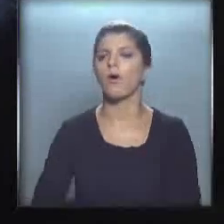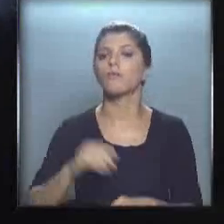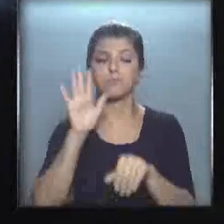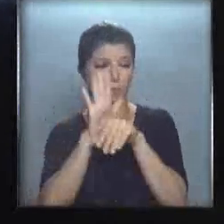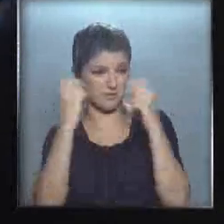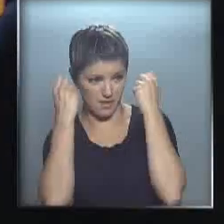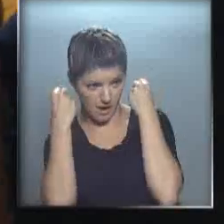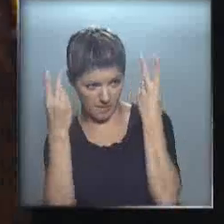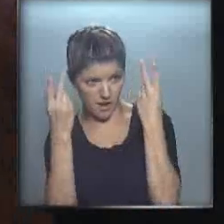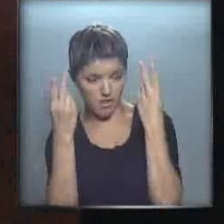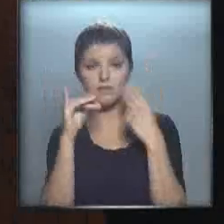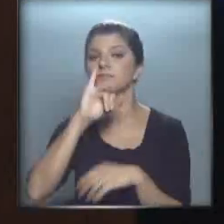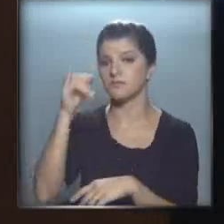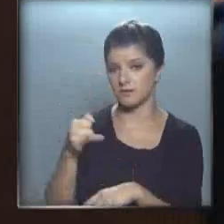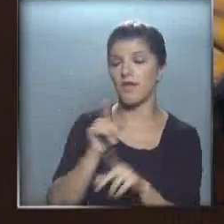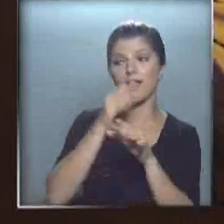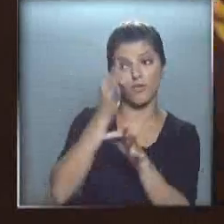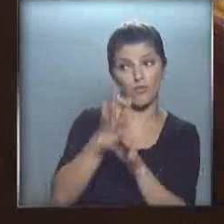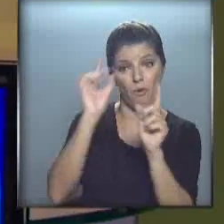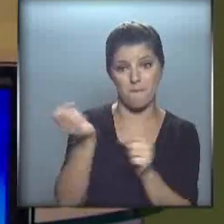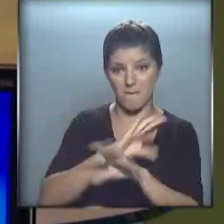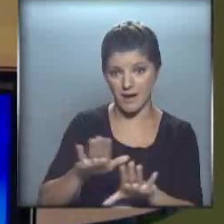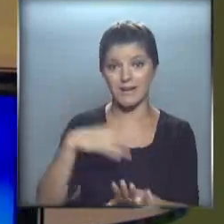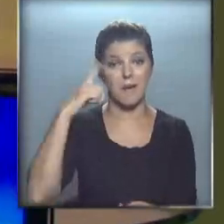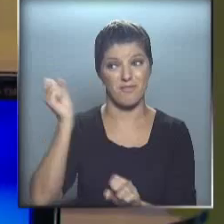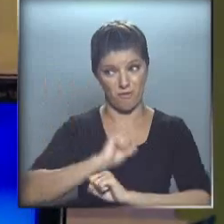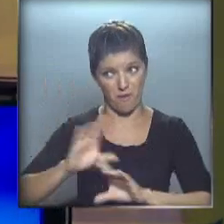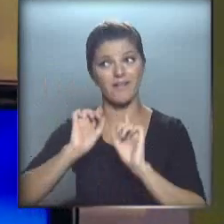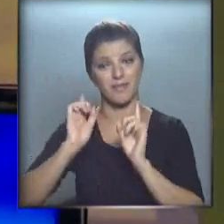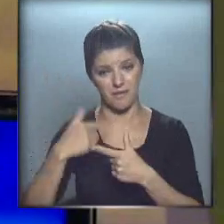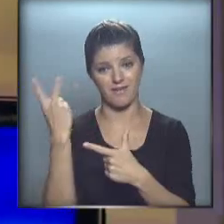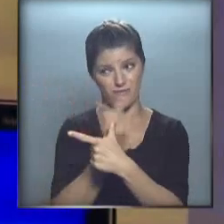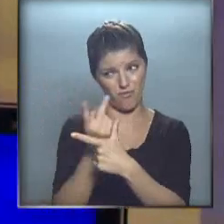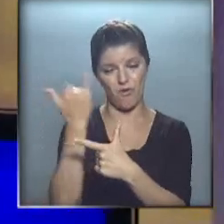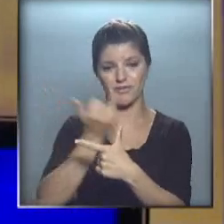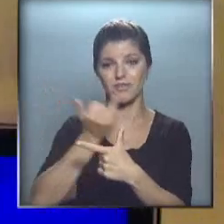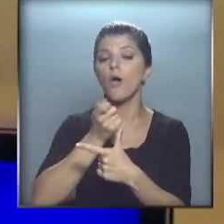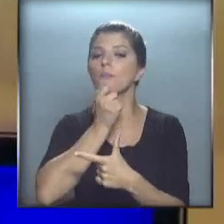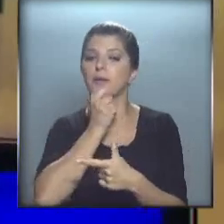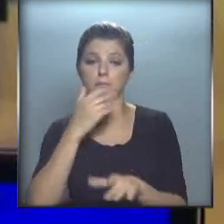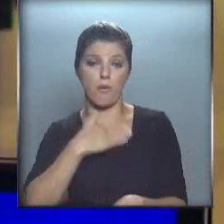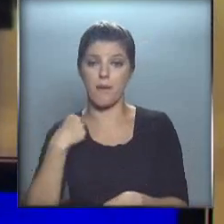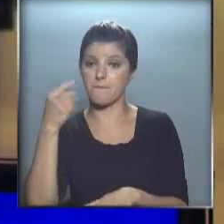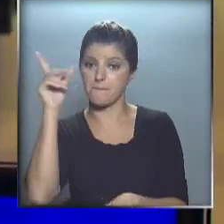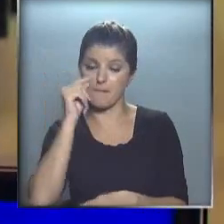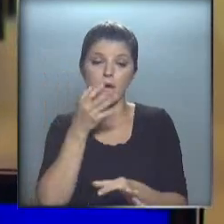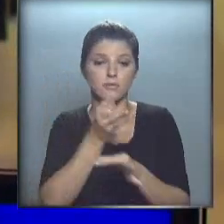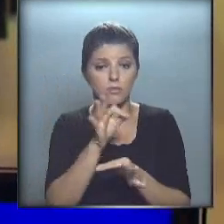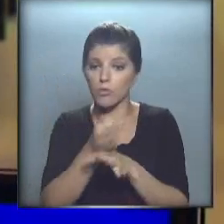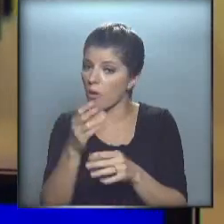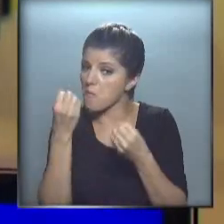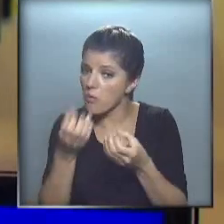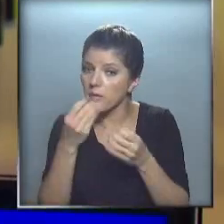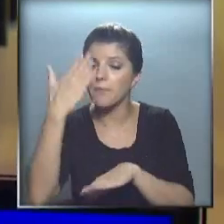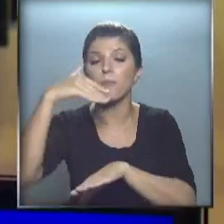El mal educado y el mal aprendido también. La verdad es así. Creo que también podés tener una buena educación de tus padres, pero hay muchas influencias